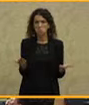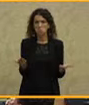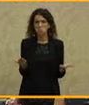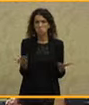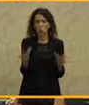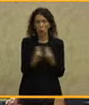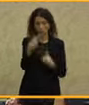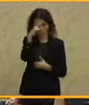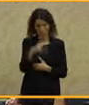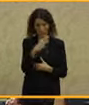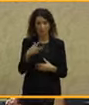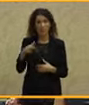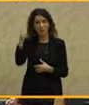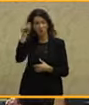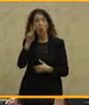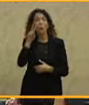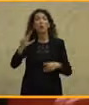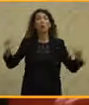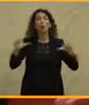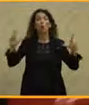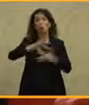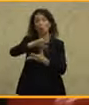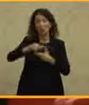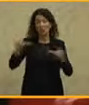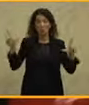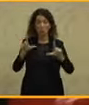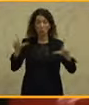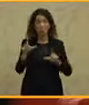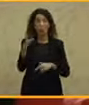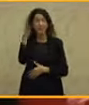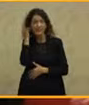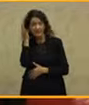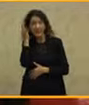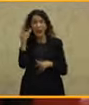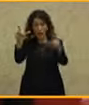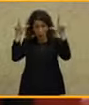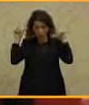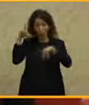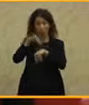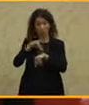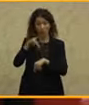Estaba con mis padres y mi hermano viendo el telediario. Una chica con esquizofrenia